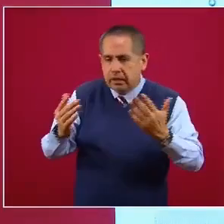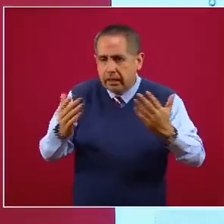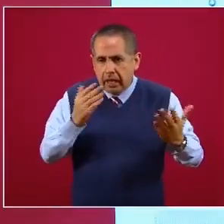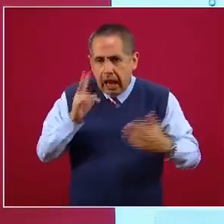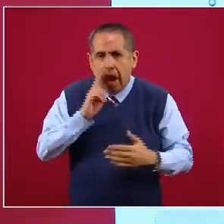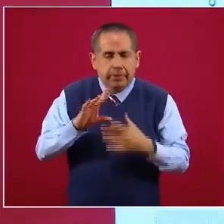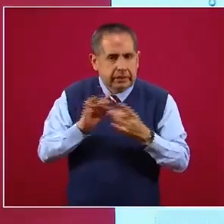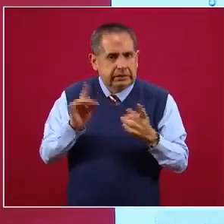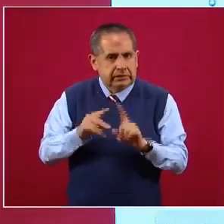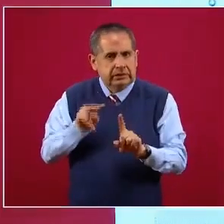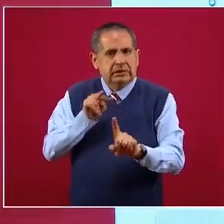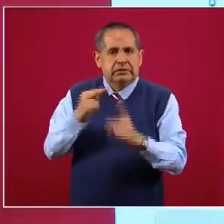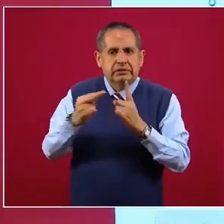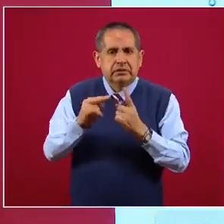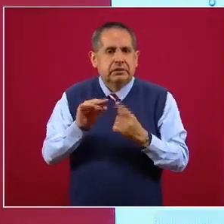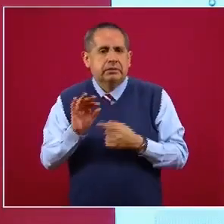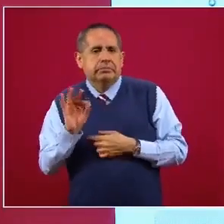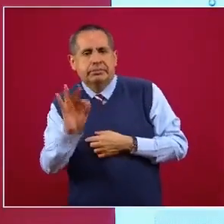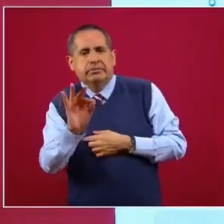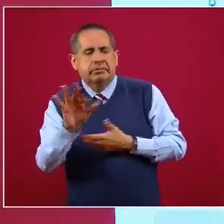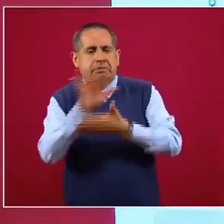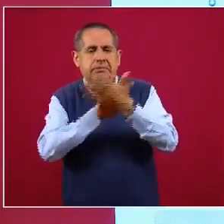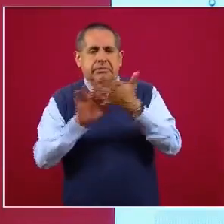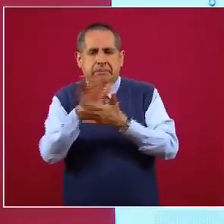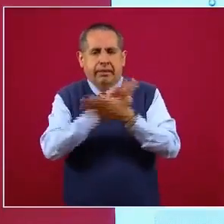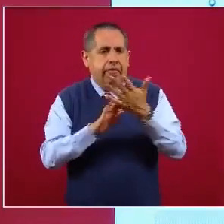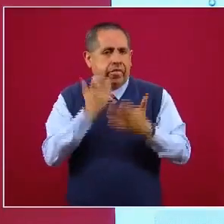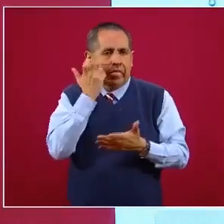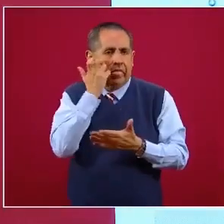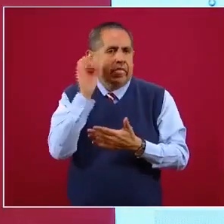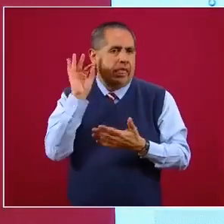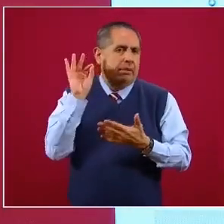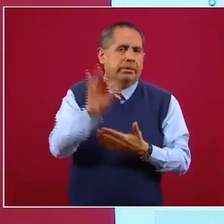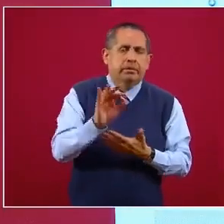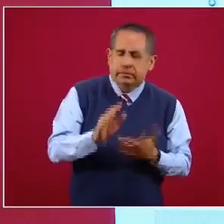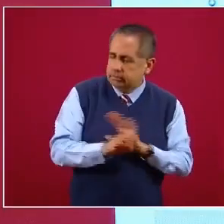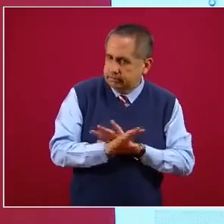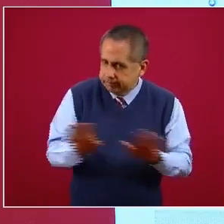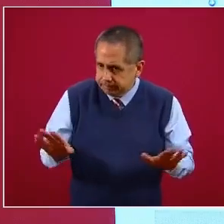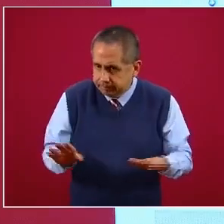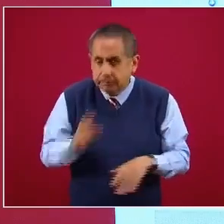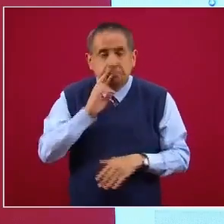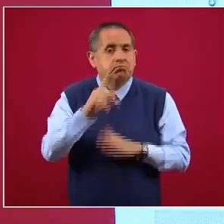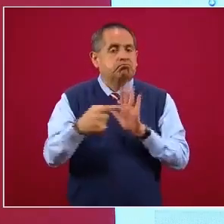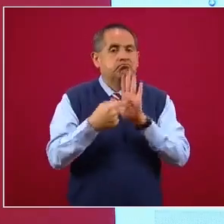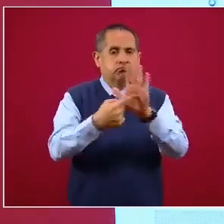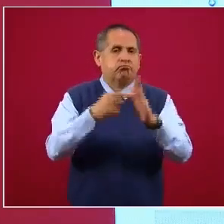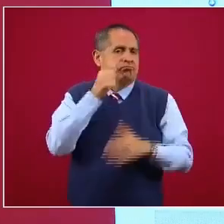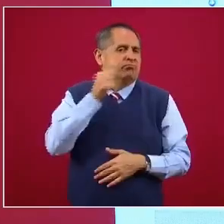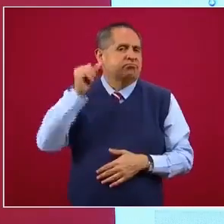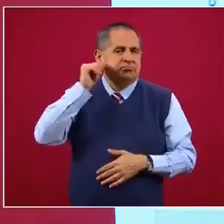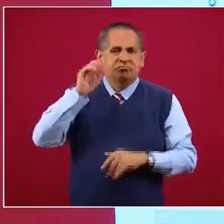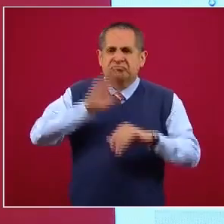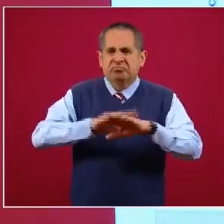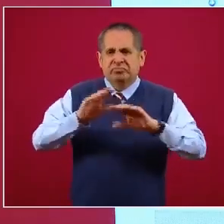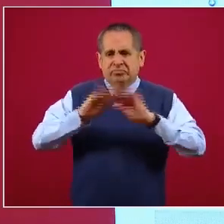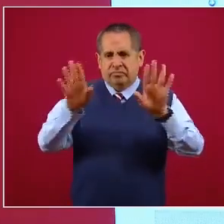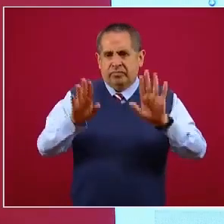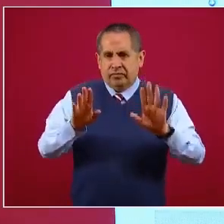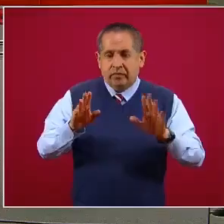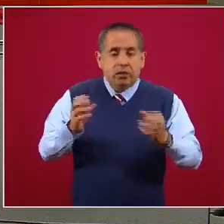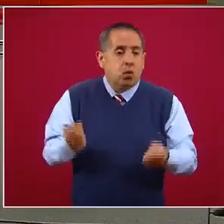le están dando una información confusa, posiblemente engañosa. Entonces, lo que presentamos ayer fue